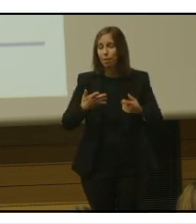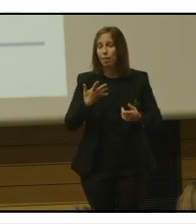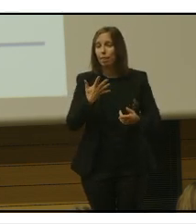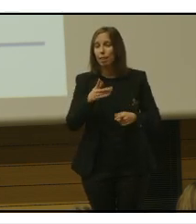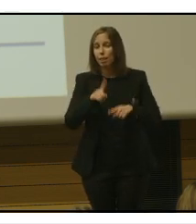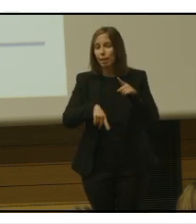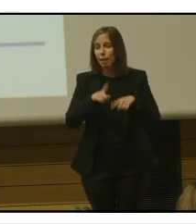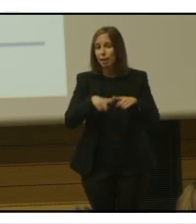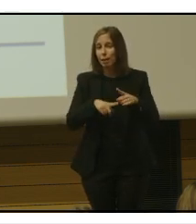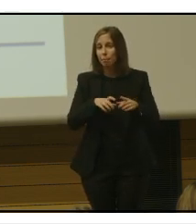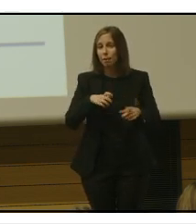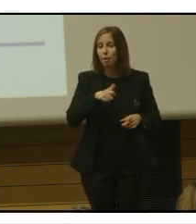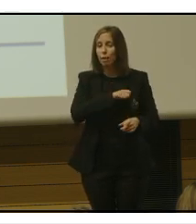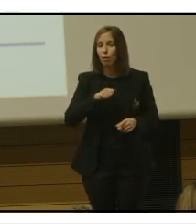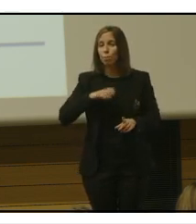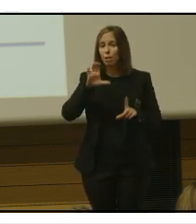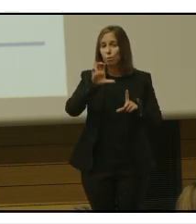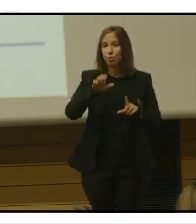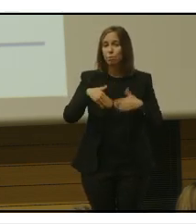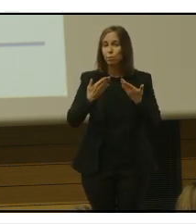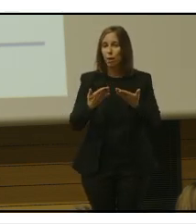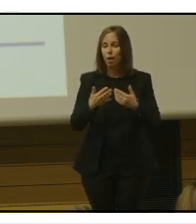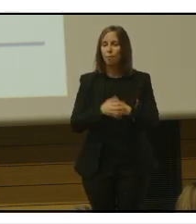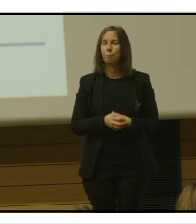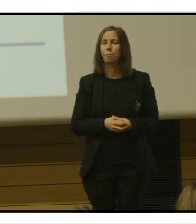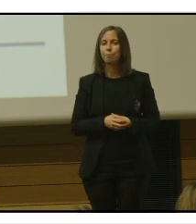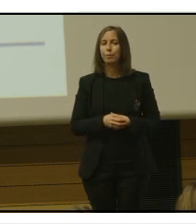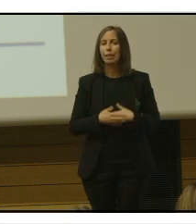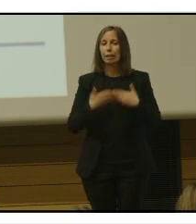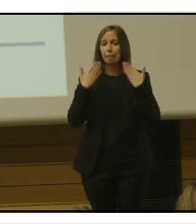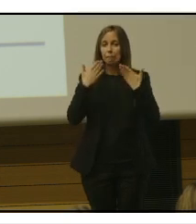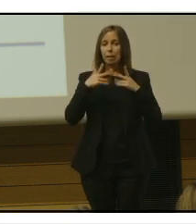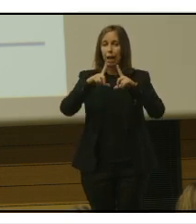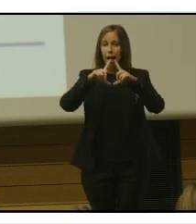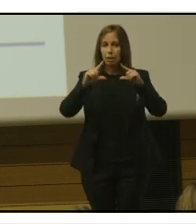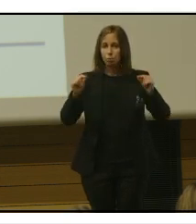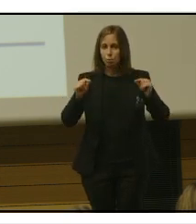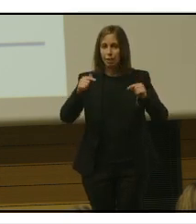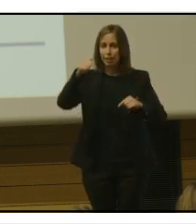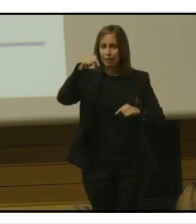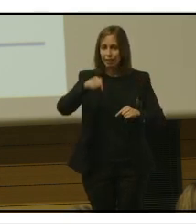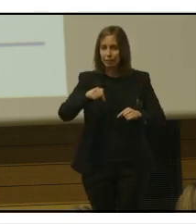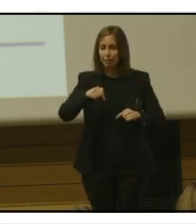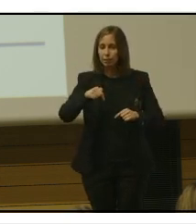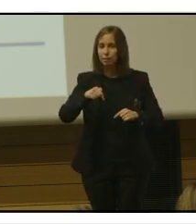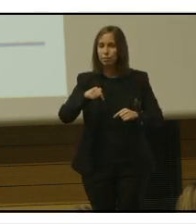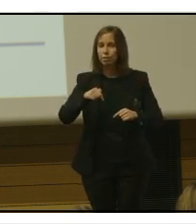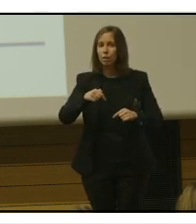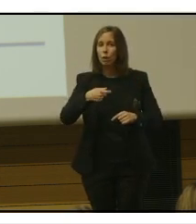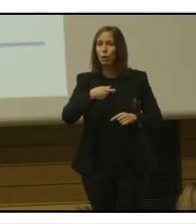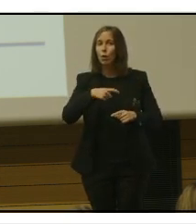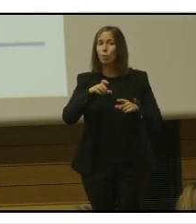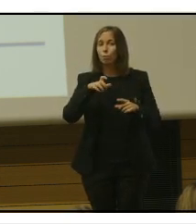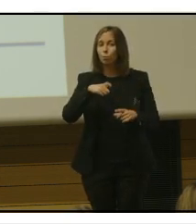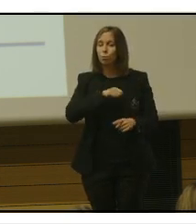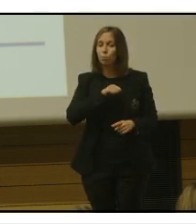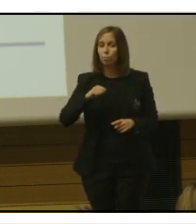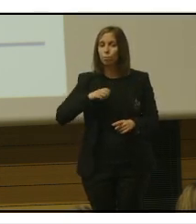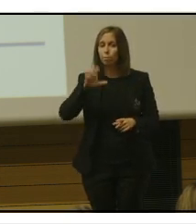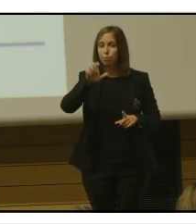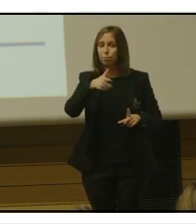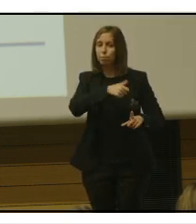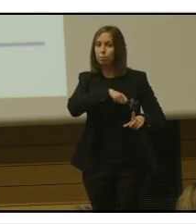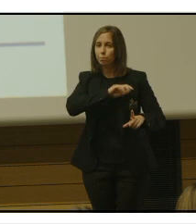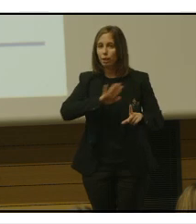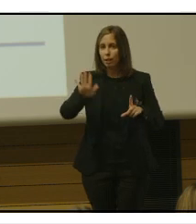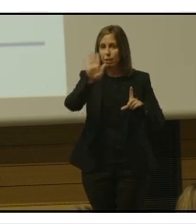en las diferentes comunidades autónomas. Os felicito, Asturias es la comunidad autónoma española en donde la prevalencia de exposición a humo